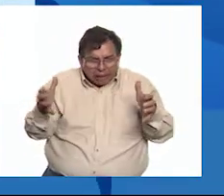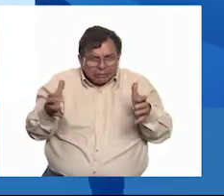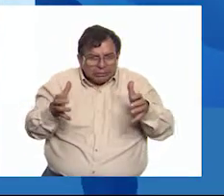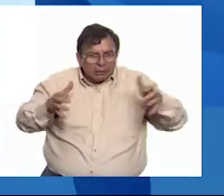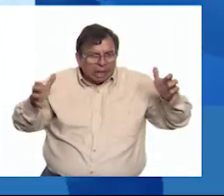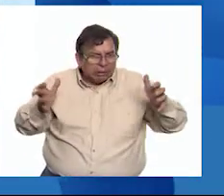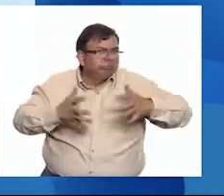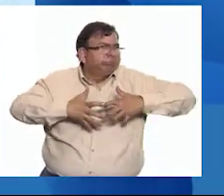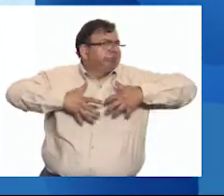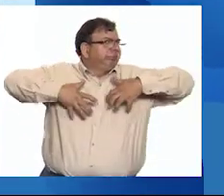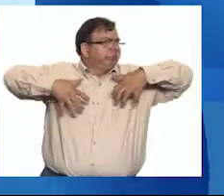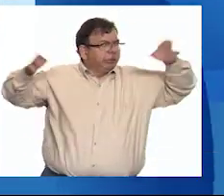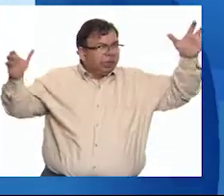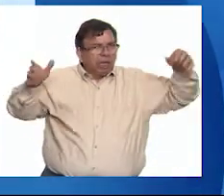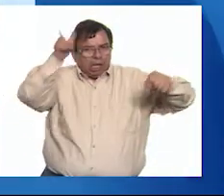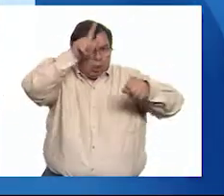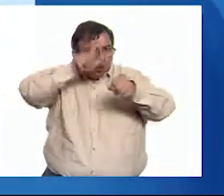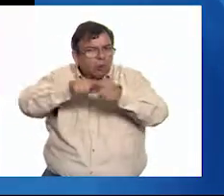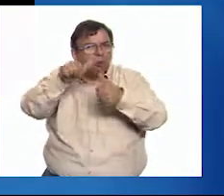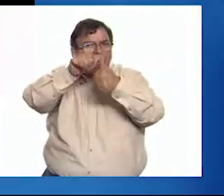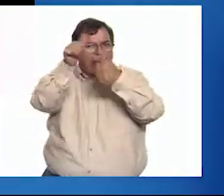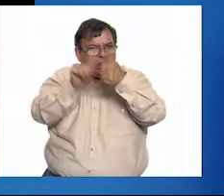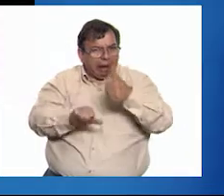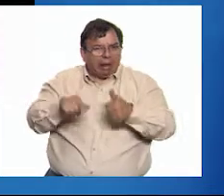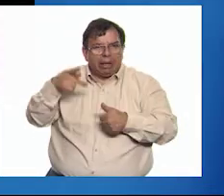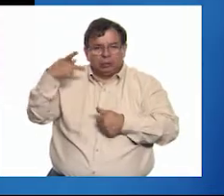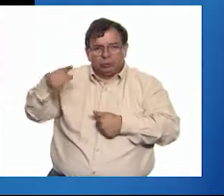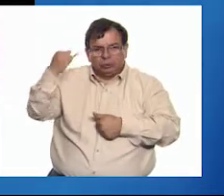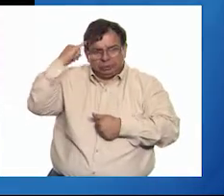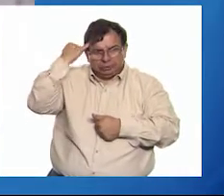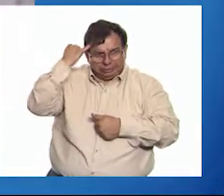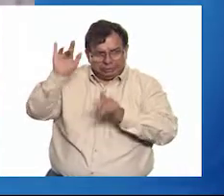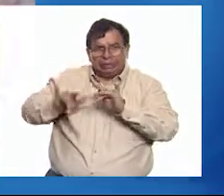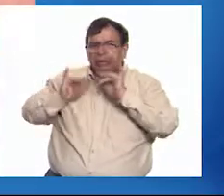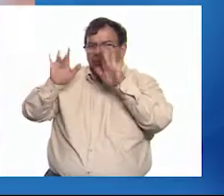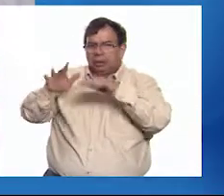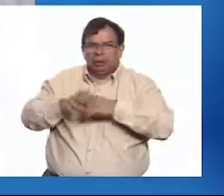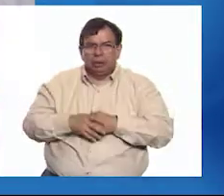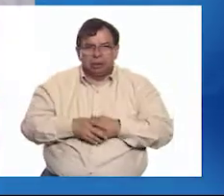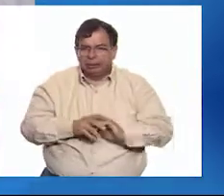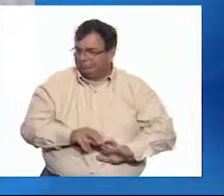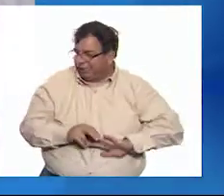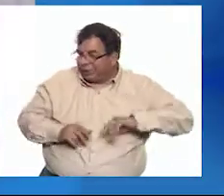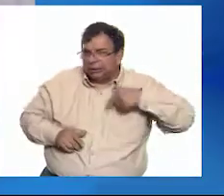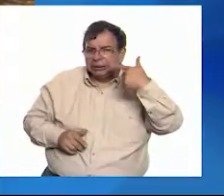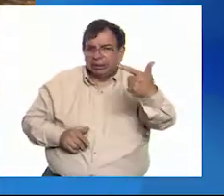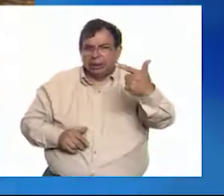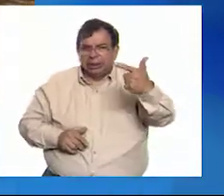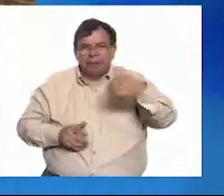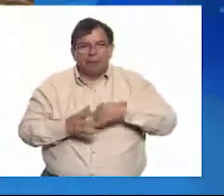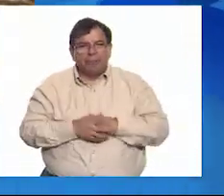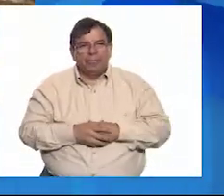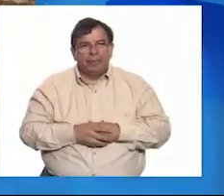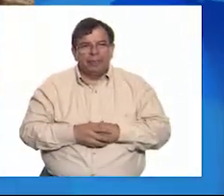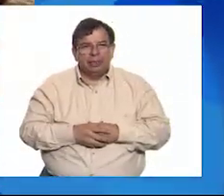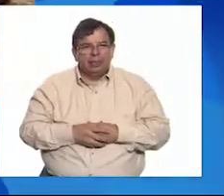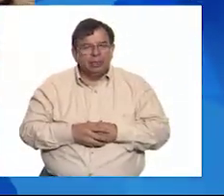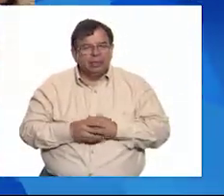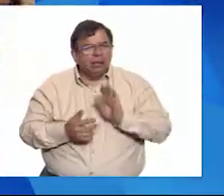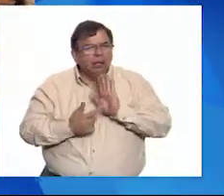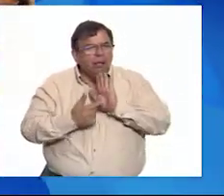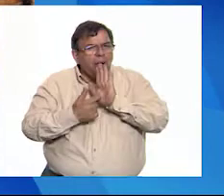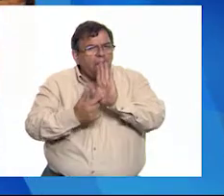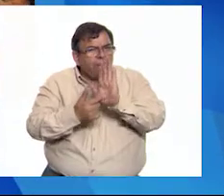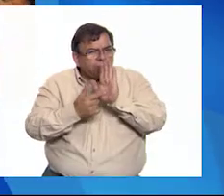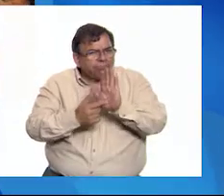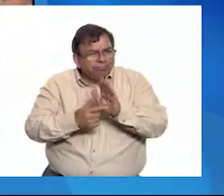muy grandes que reflejan la cultura artística de los indígenas en Australia. 7. Las primeras manifestaciones